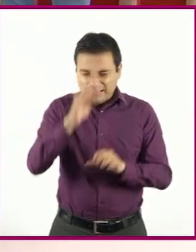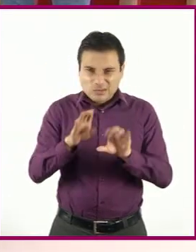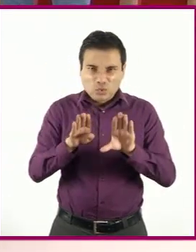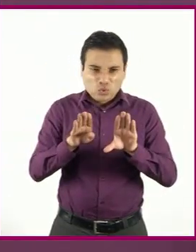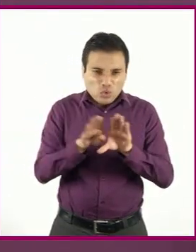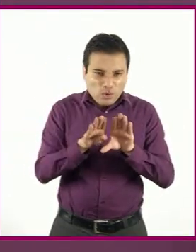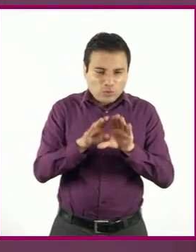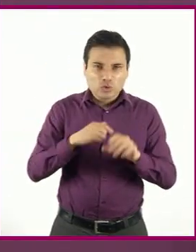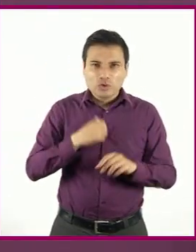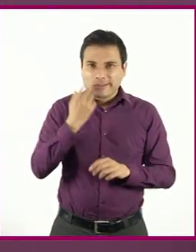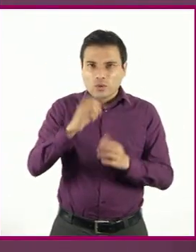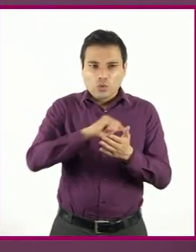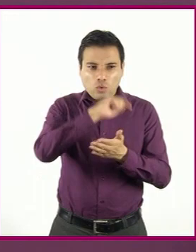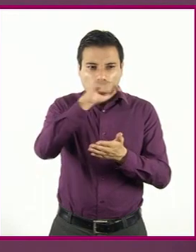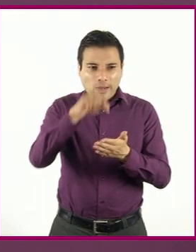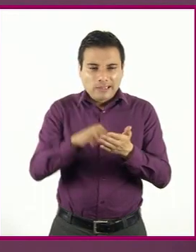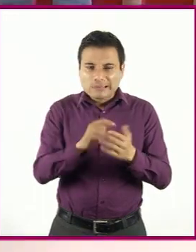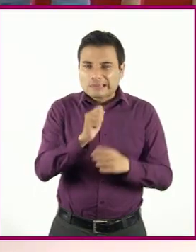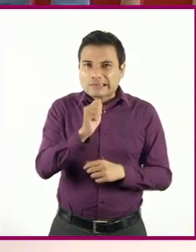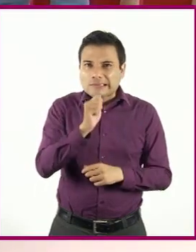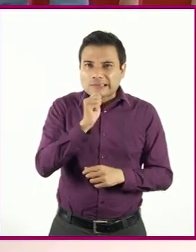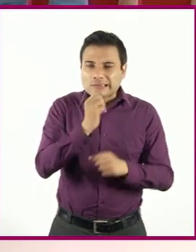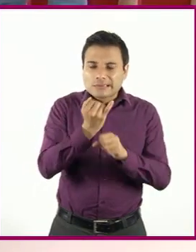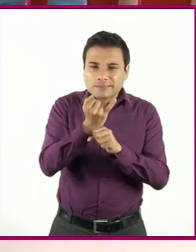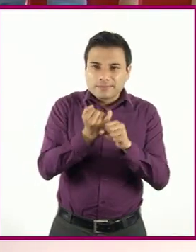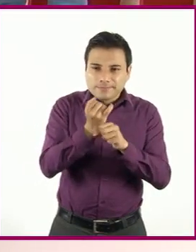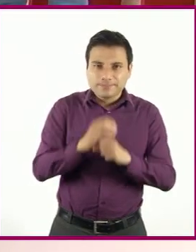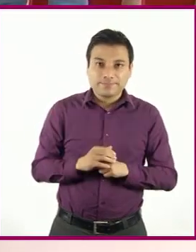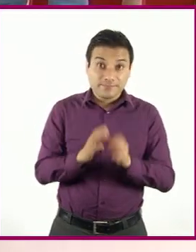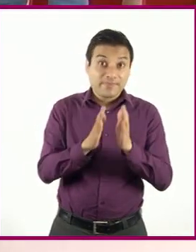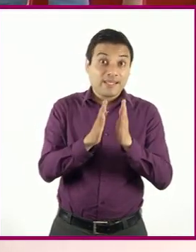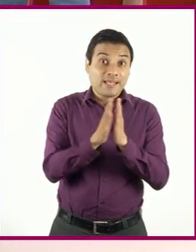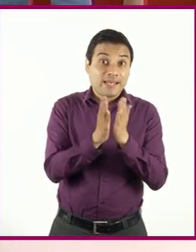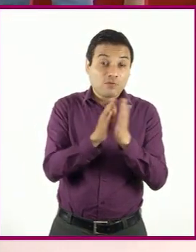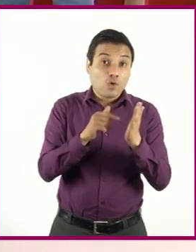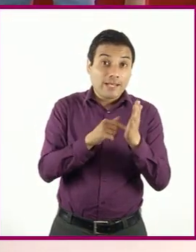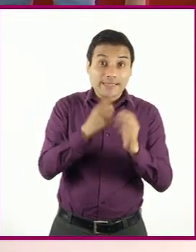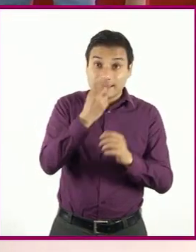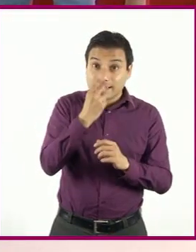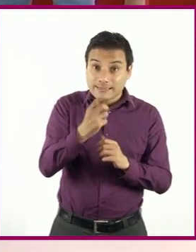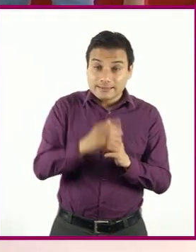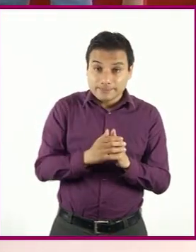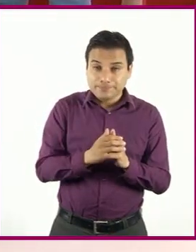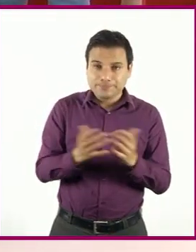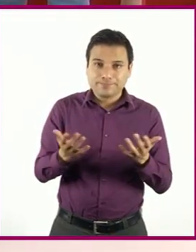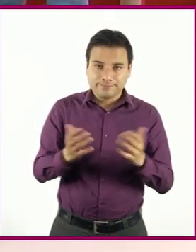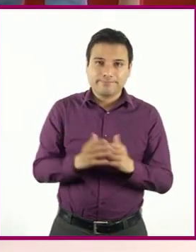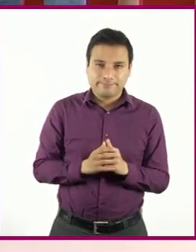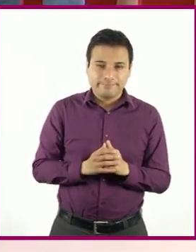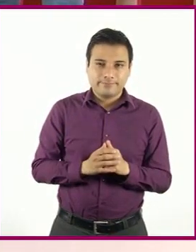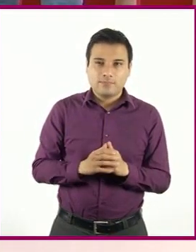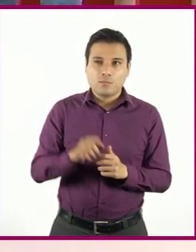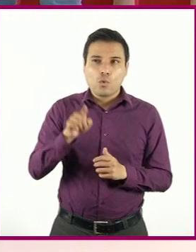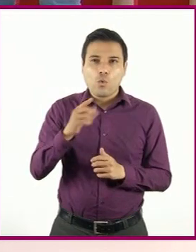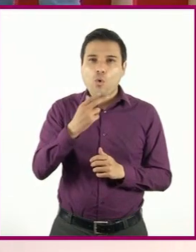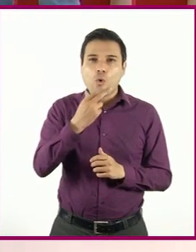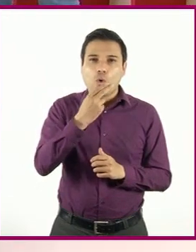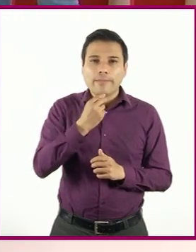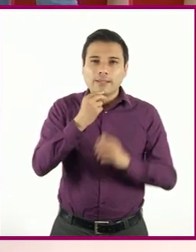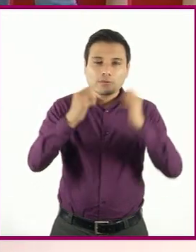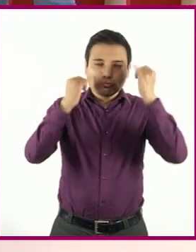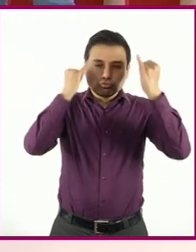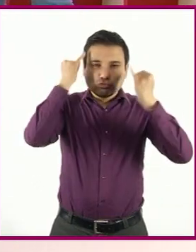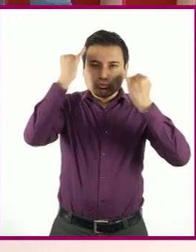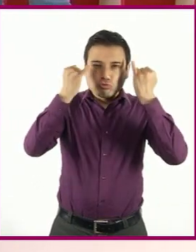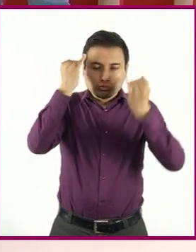lugares desconocidos. En esta obra literaria se emplean diversas técnicas que orientan al lector o lectora a echar mano a su imaginación y